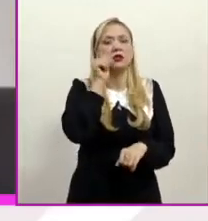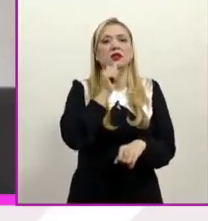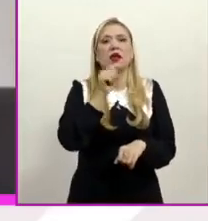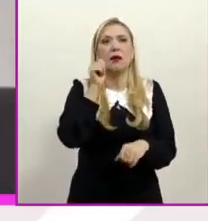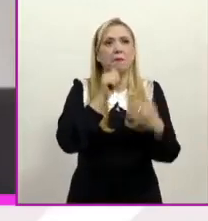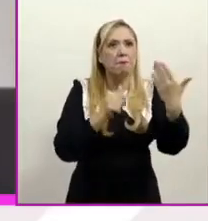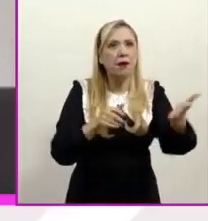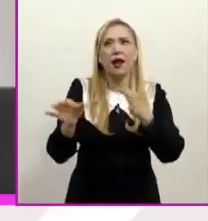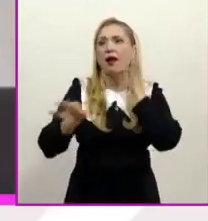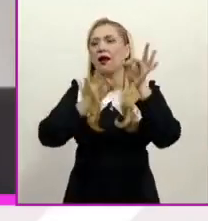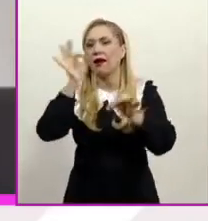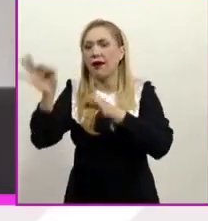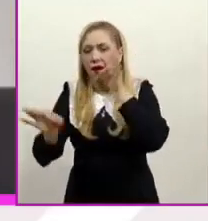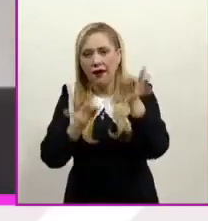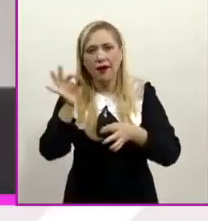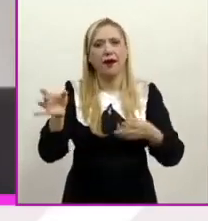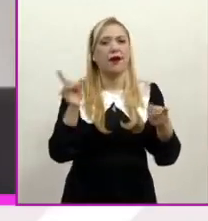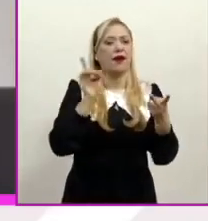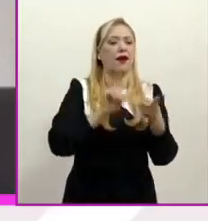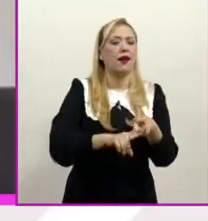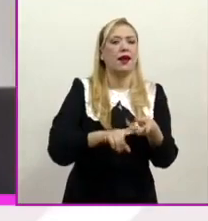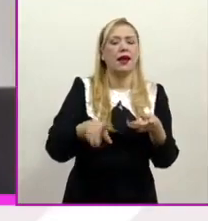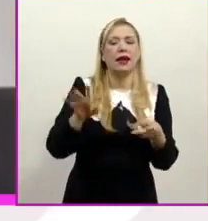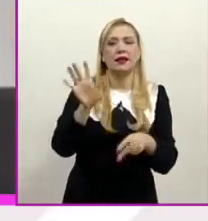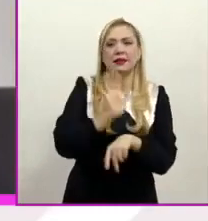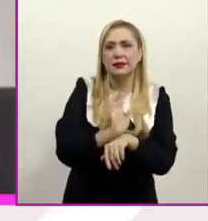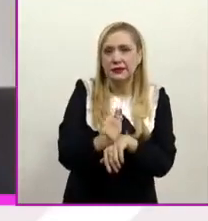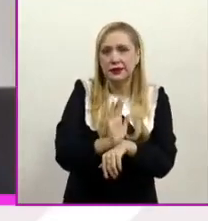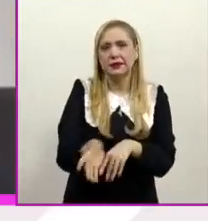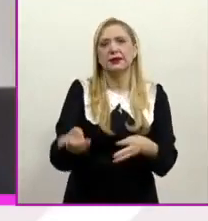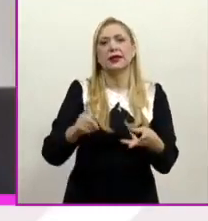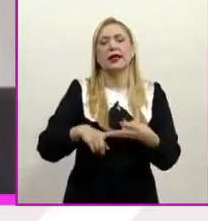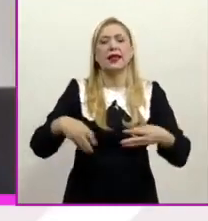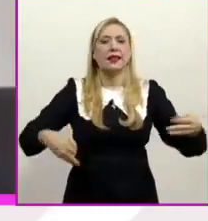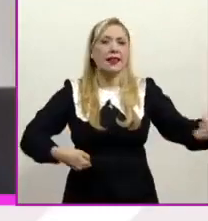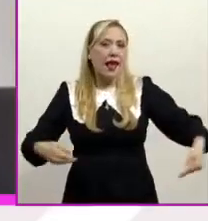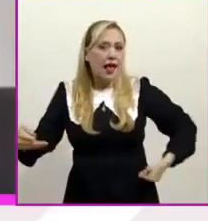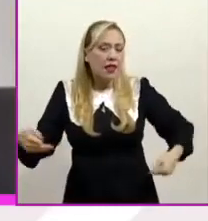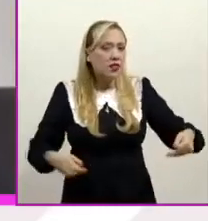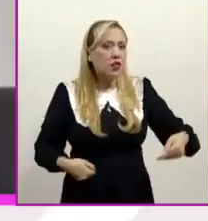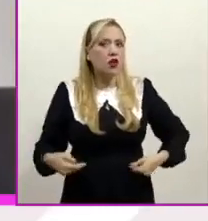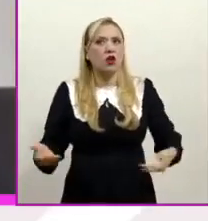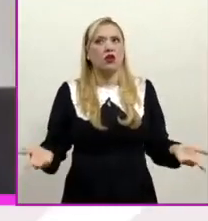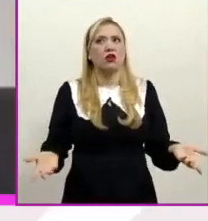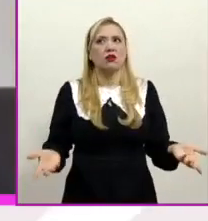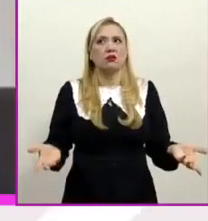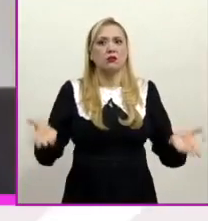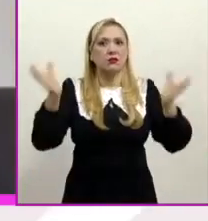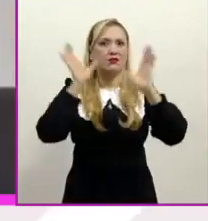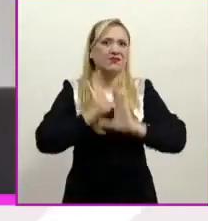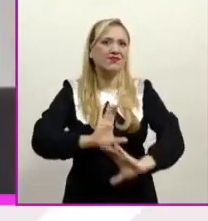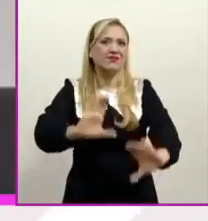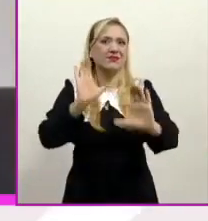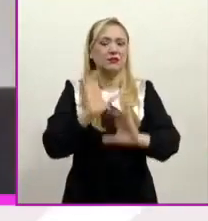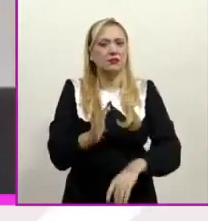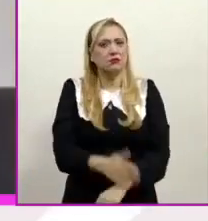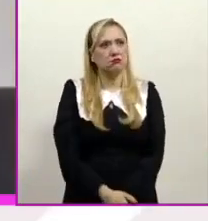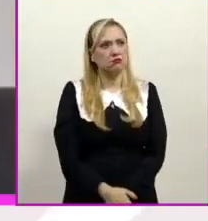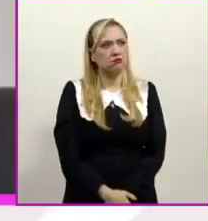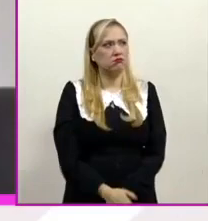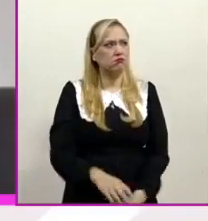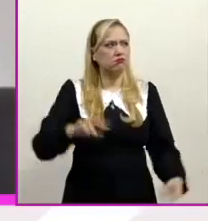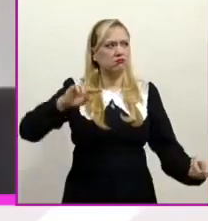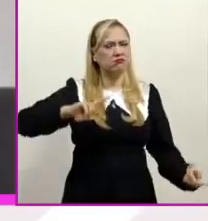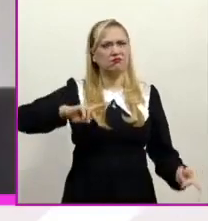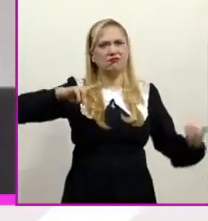medios masivos de comunicación y de la industria del entretenimiento, ¿no? Y cómo esto